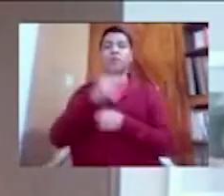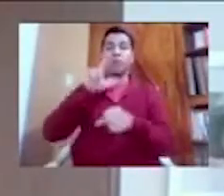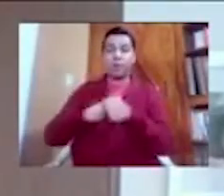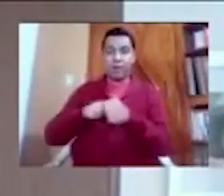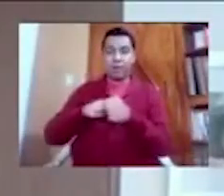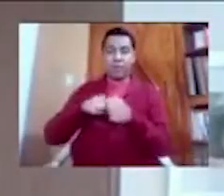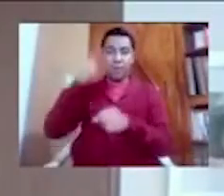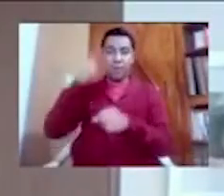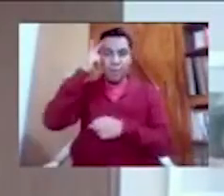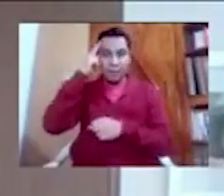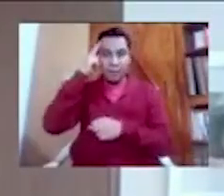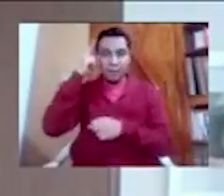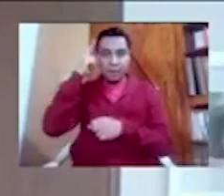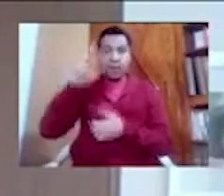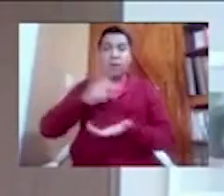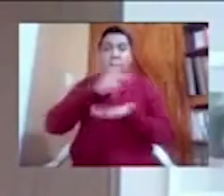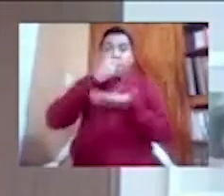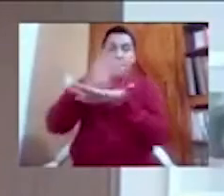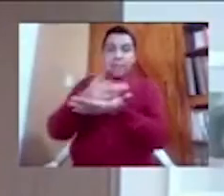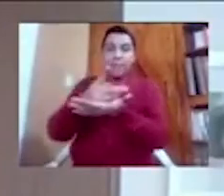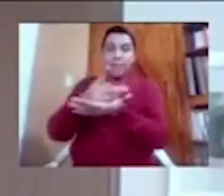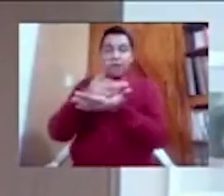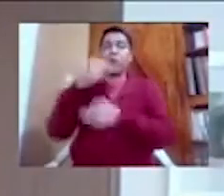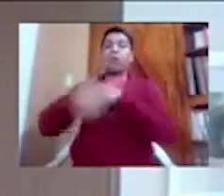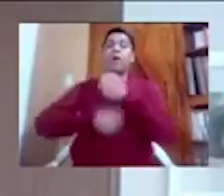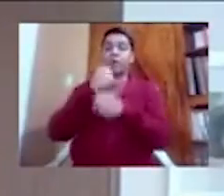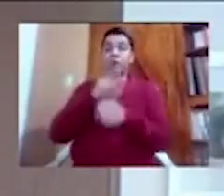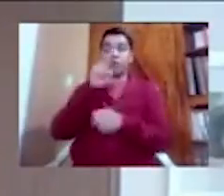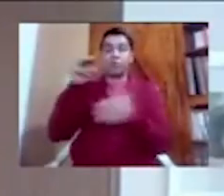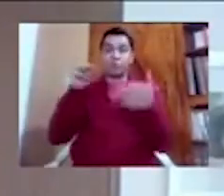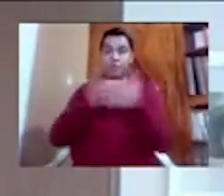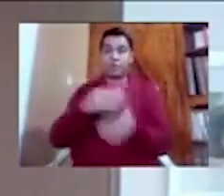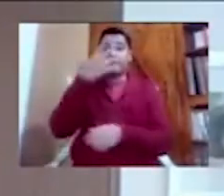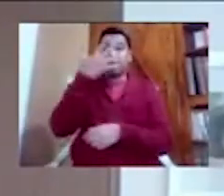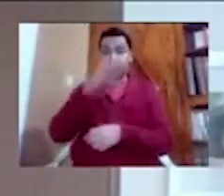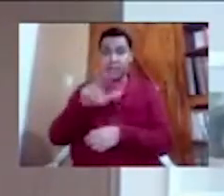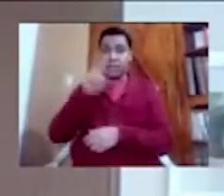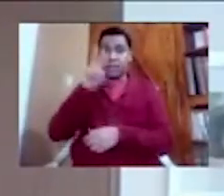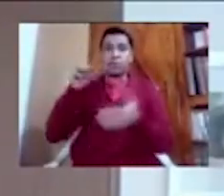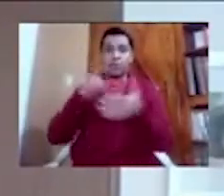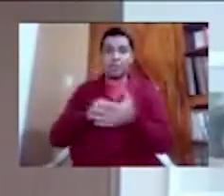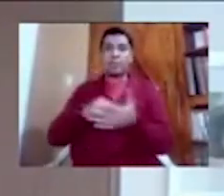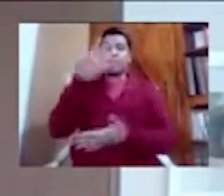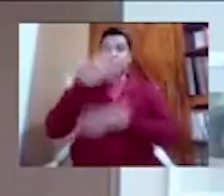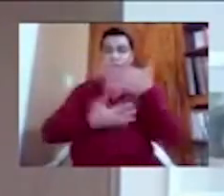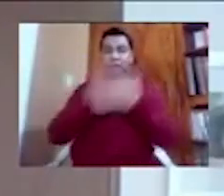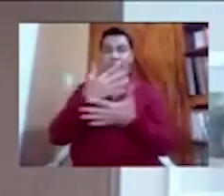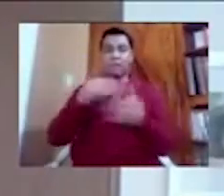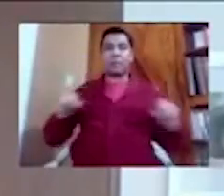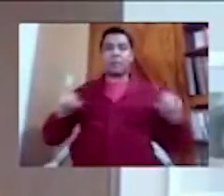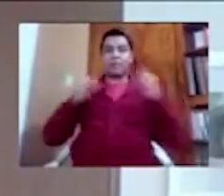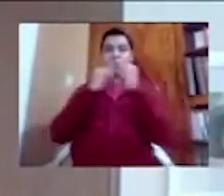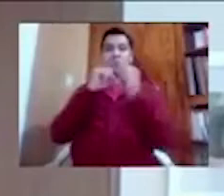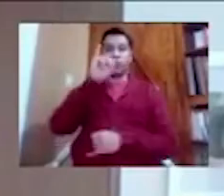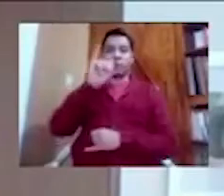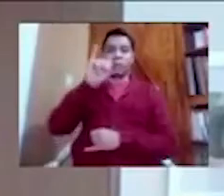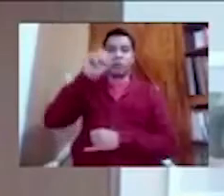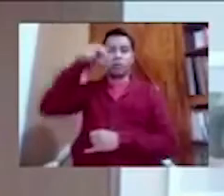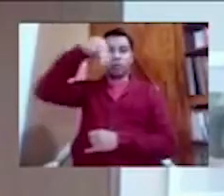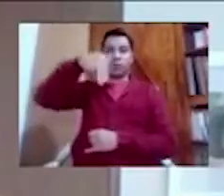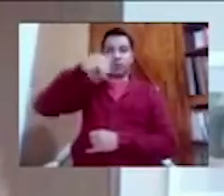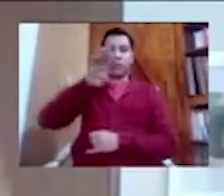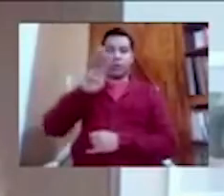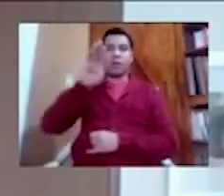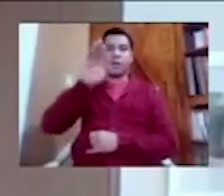en investigación en el año de 2010 y en 2015 por el IMBA. Su labor docente, y donde yo la